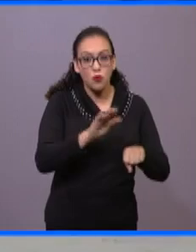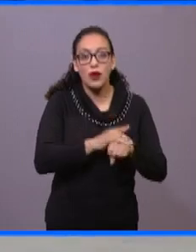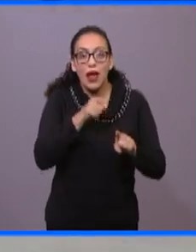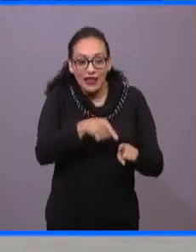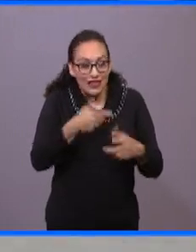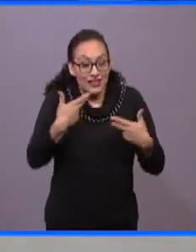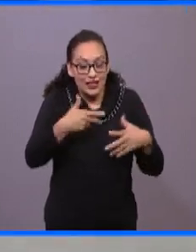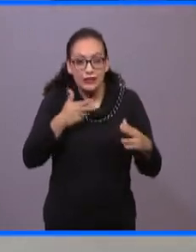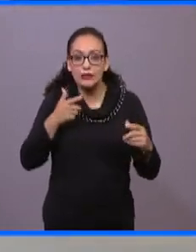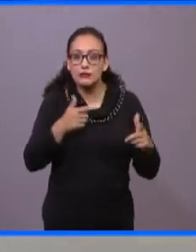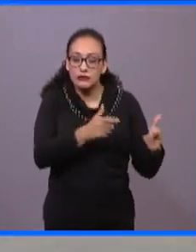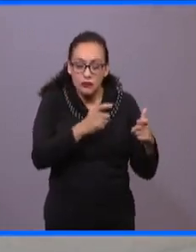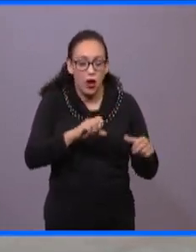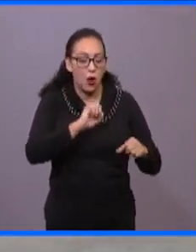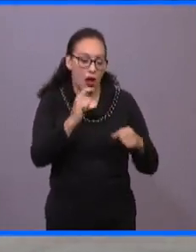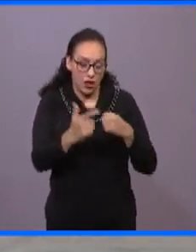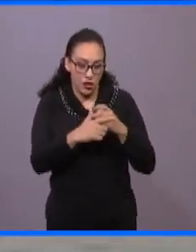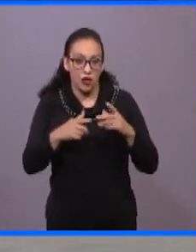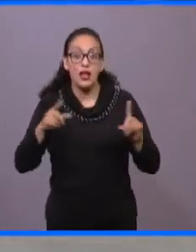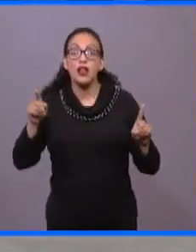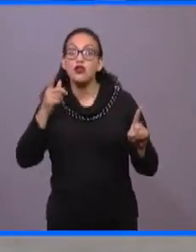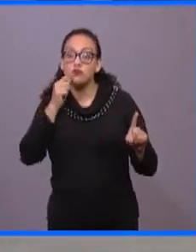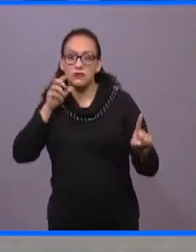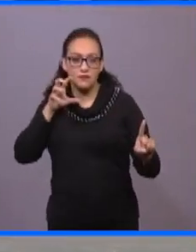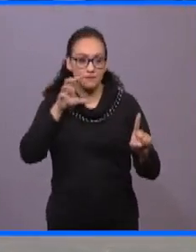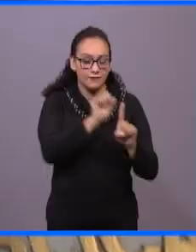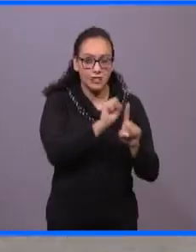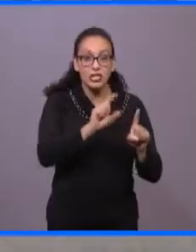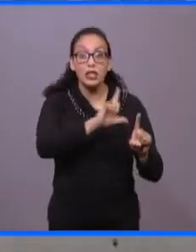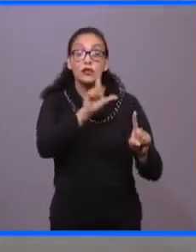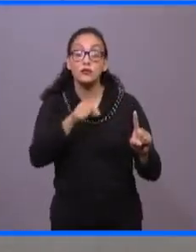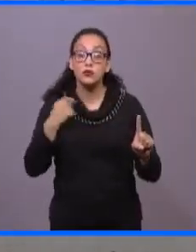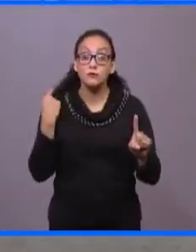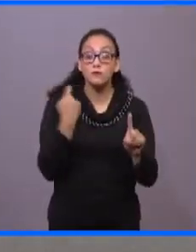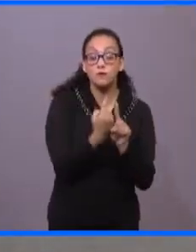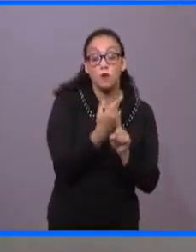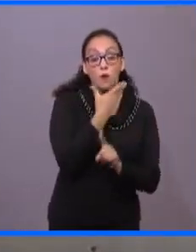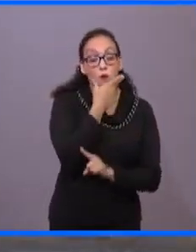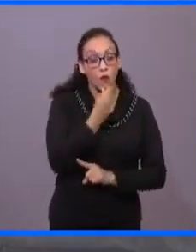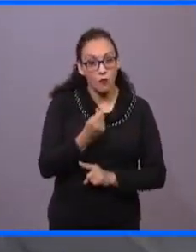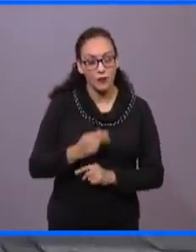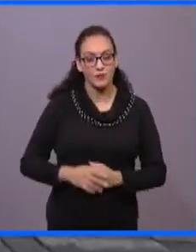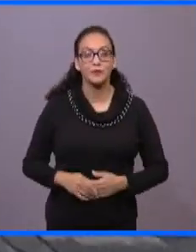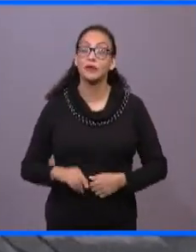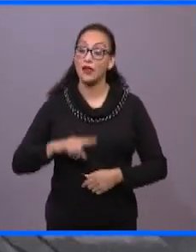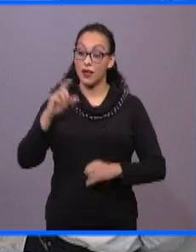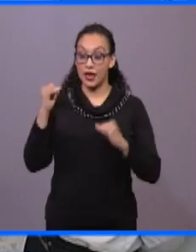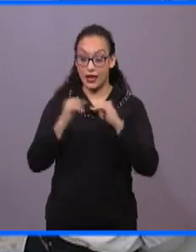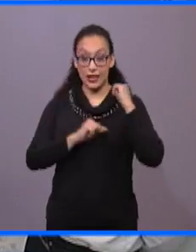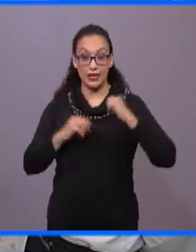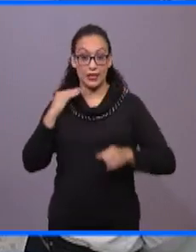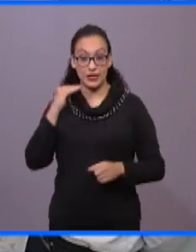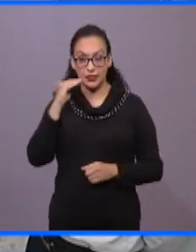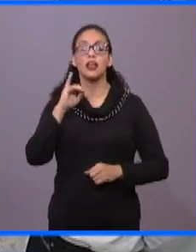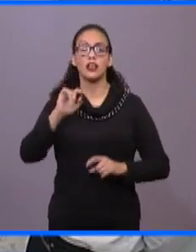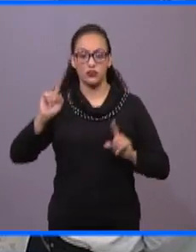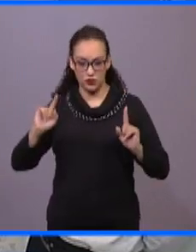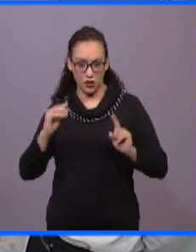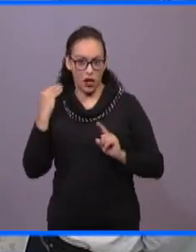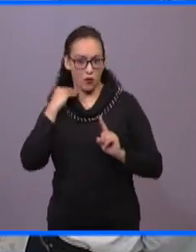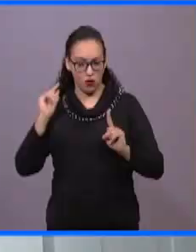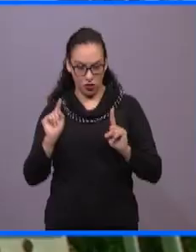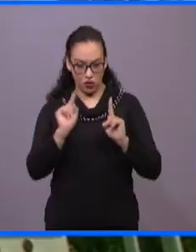Morelos, quienes cometieron actos de tortura sexual en su contra. El Instituto Federal de Defensoría Pública representó al hombre. En mayo